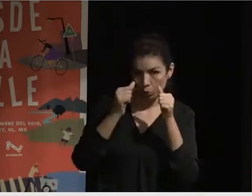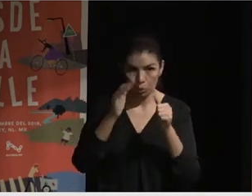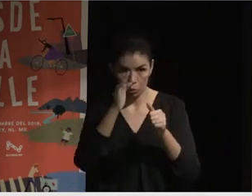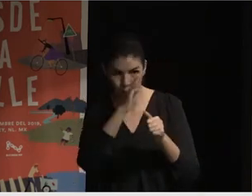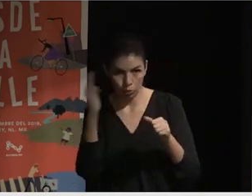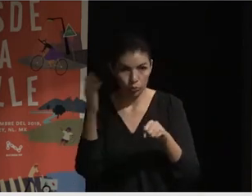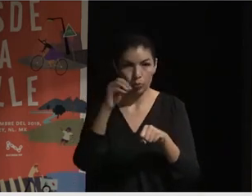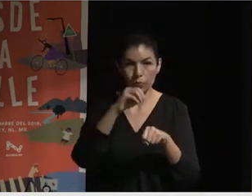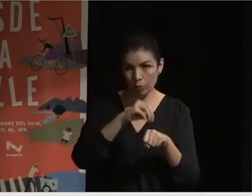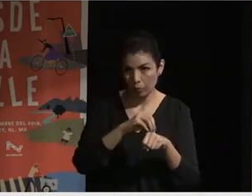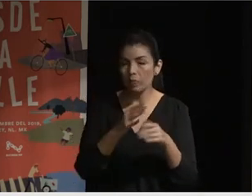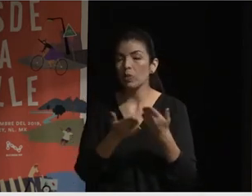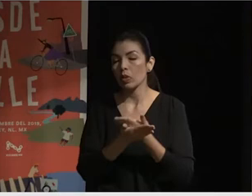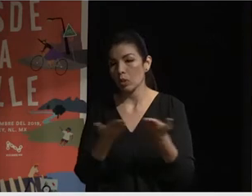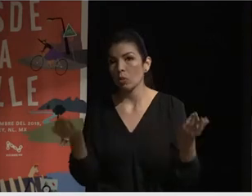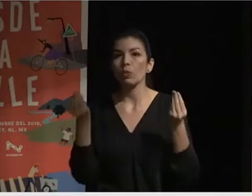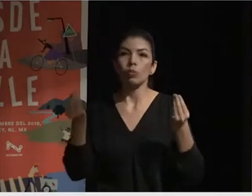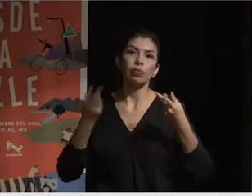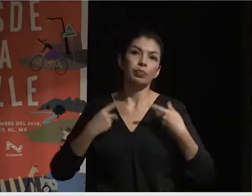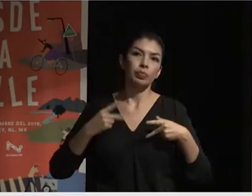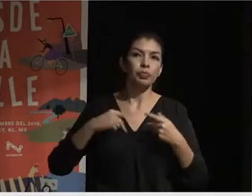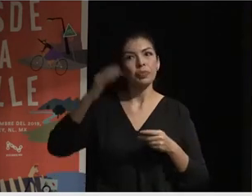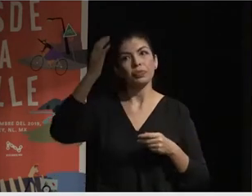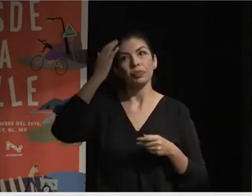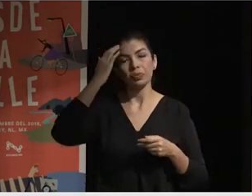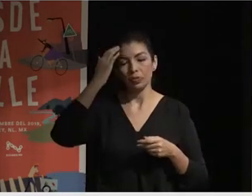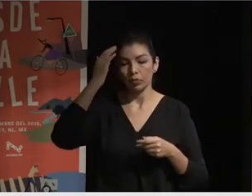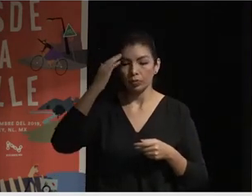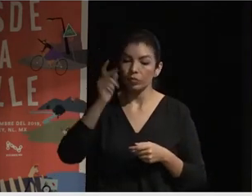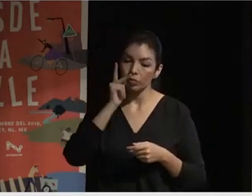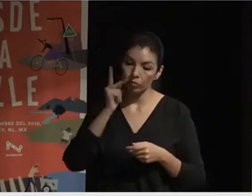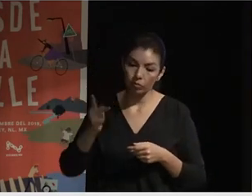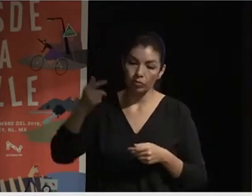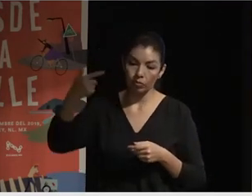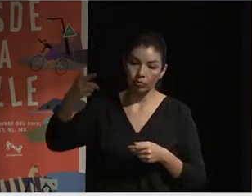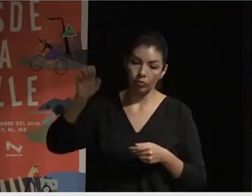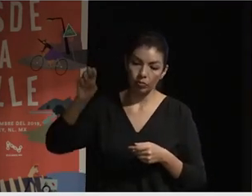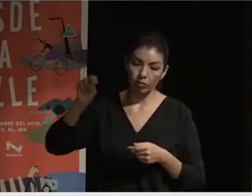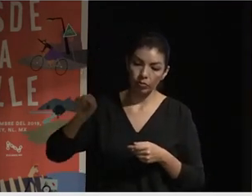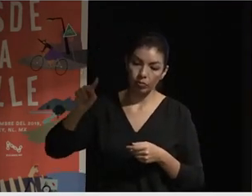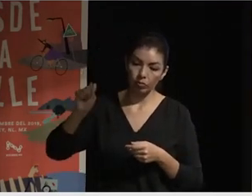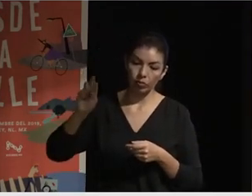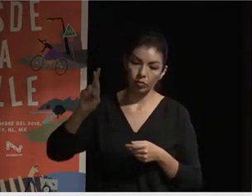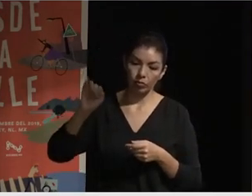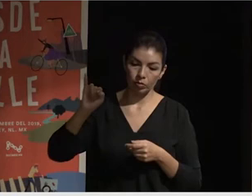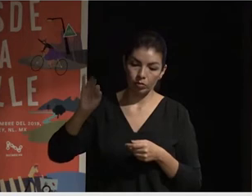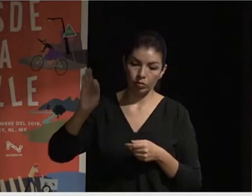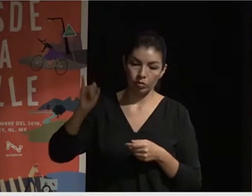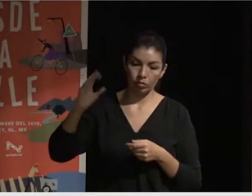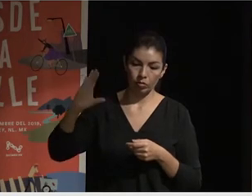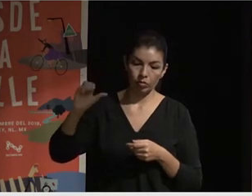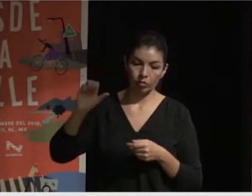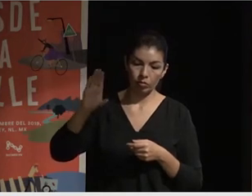se ha globalizado los actores que están empujando a la gente hacia afuera, bueno, las fibras, ¿no? Que son los fideicomisos de inversión en